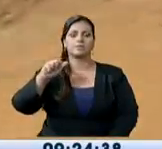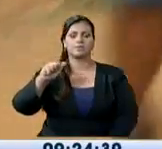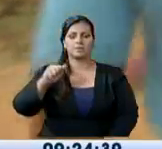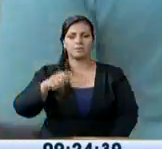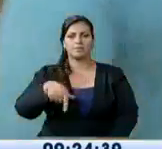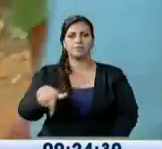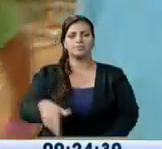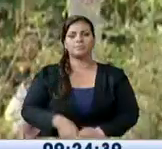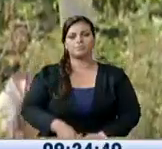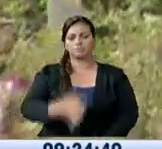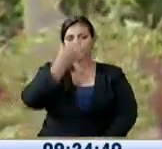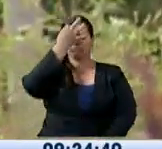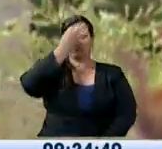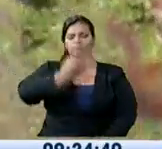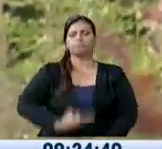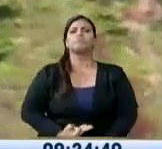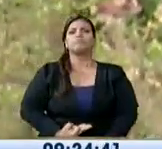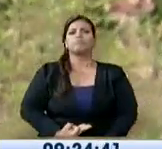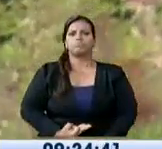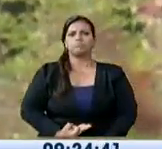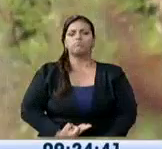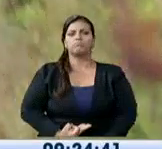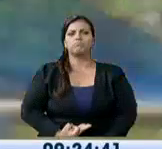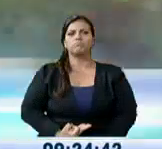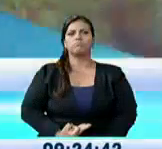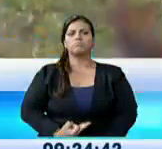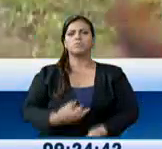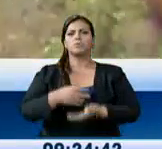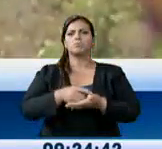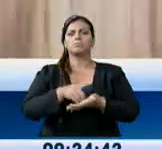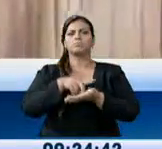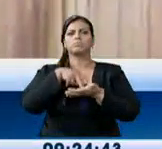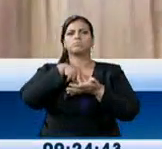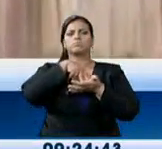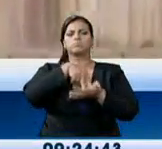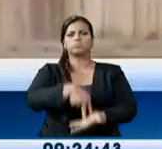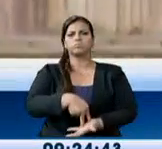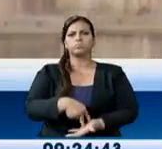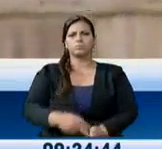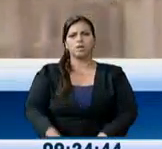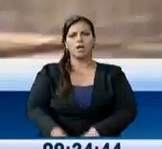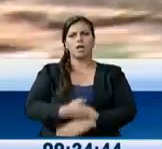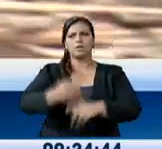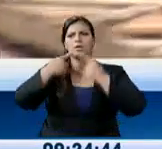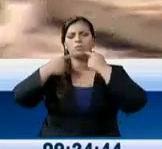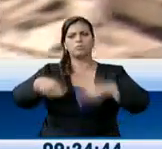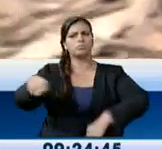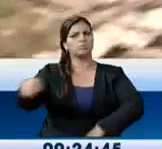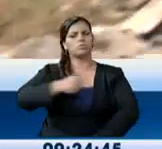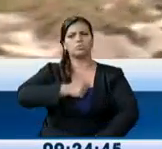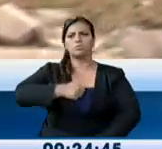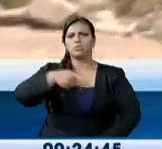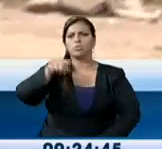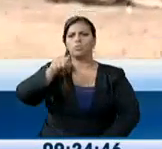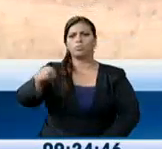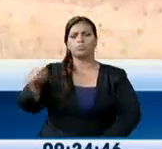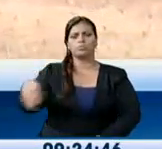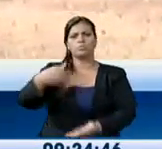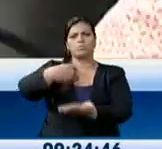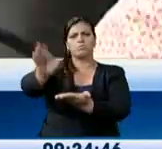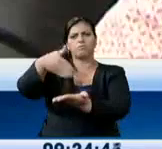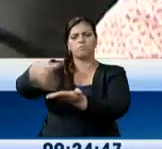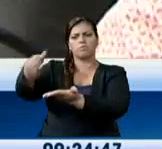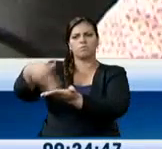2. Los letreros están ahí señalando que esas tierras son propiedad municipal. Sin embargo, hay nuevas